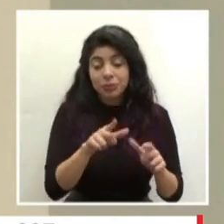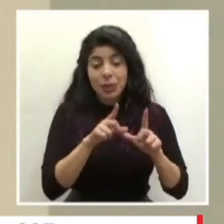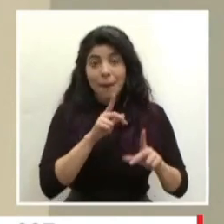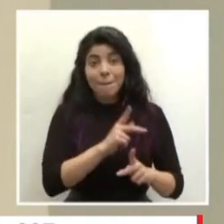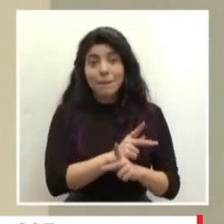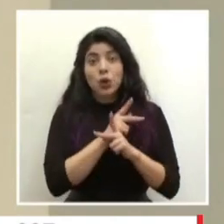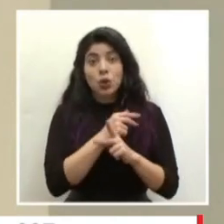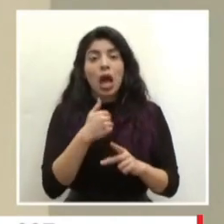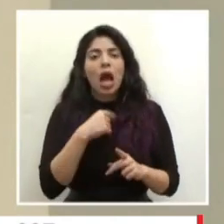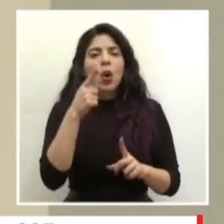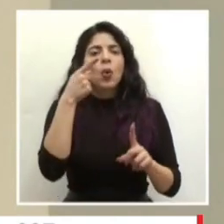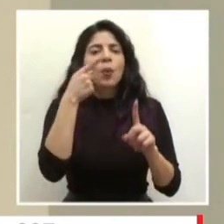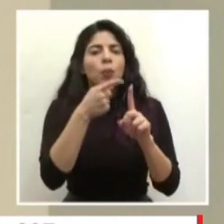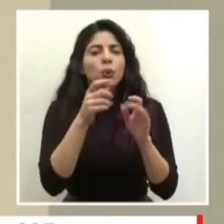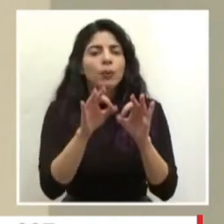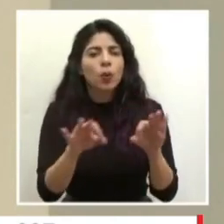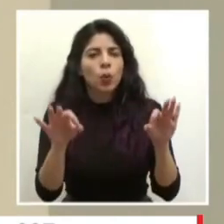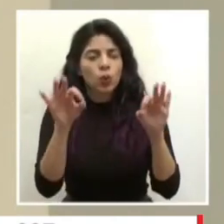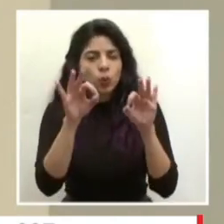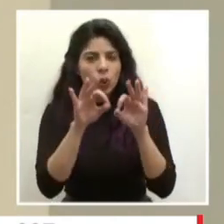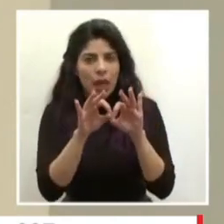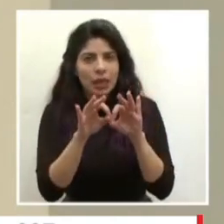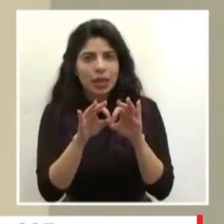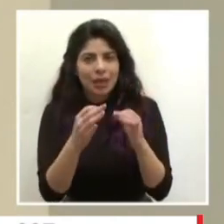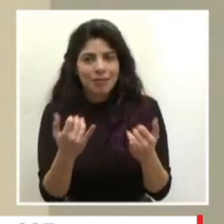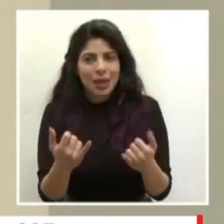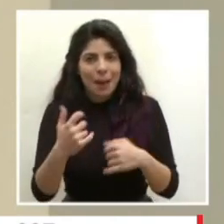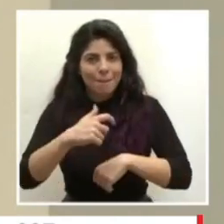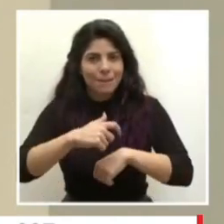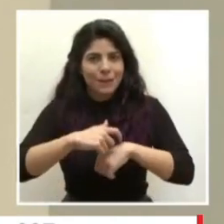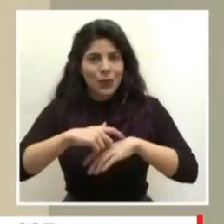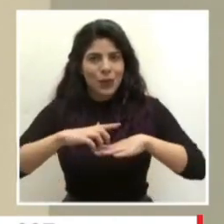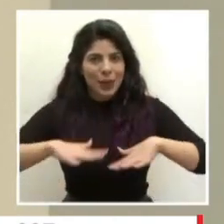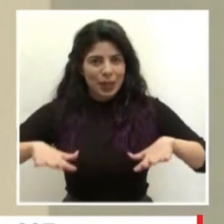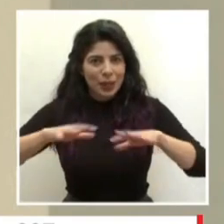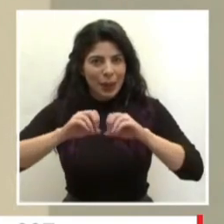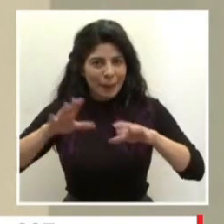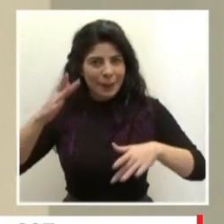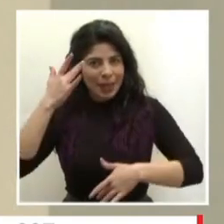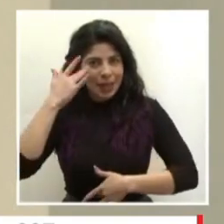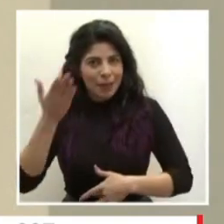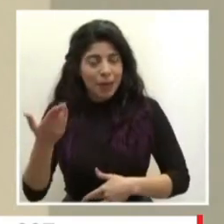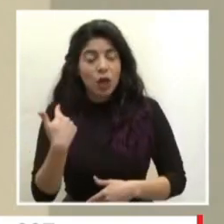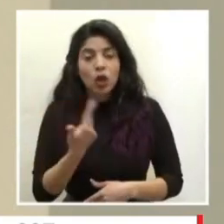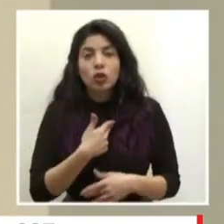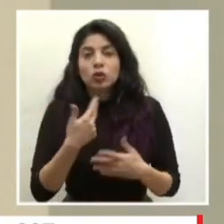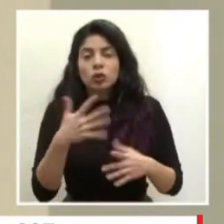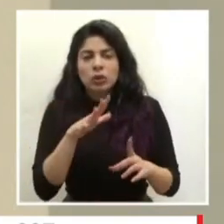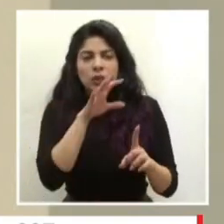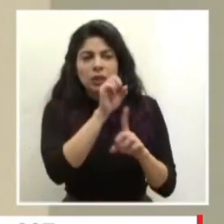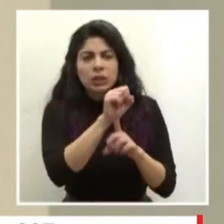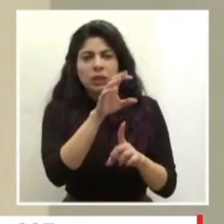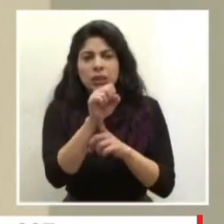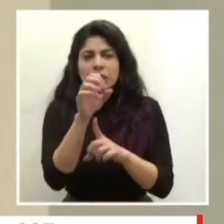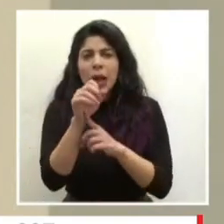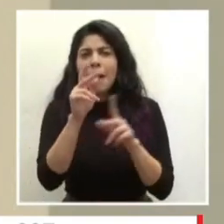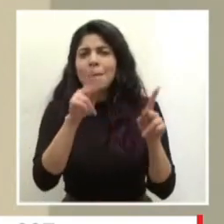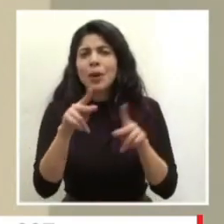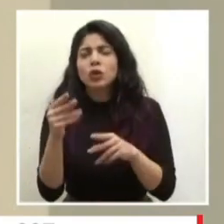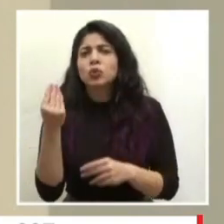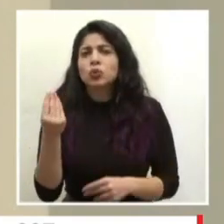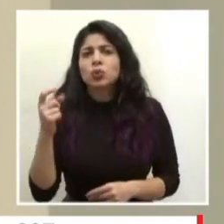que es importante desde la perspectiva del momento en el que estamos en la pandemia. Hemos identificado grandes necesidades de las personas,